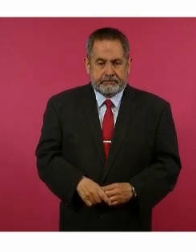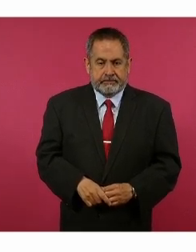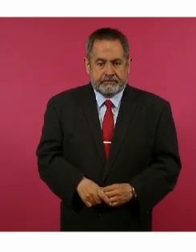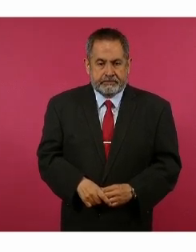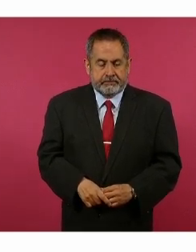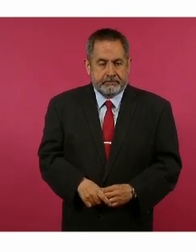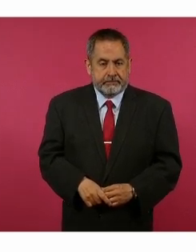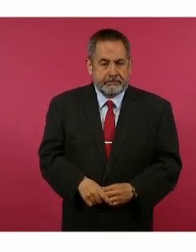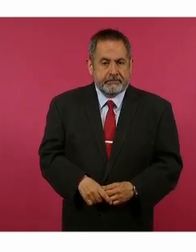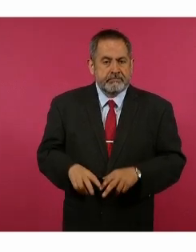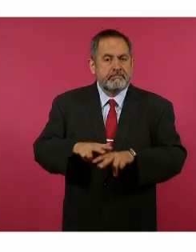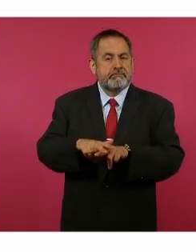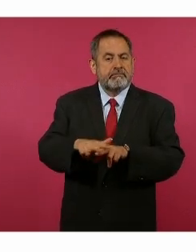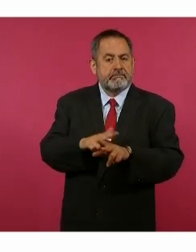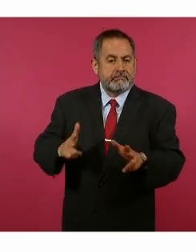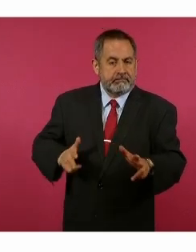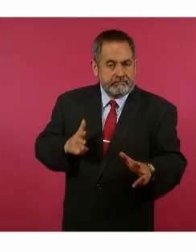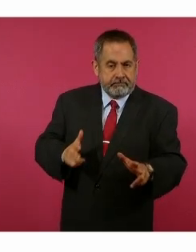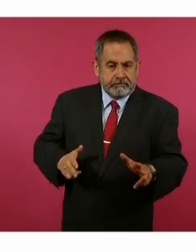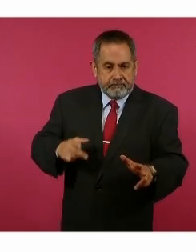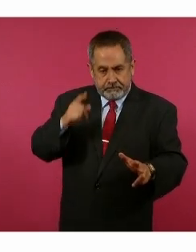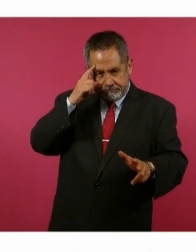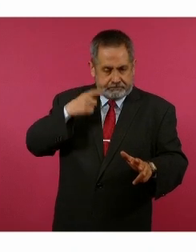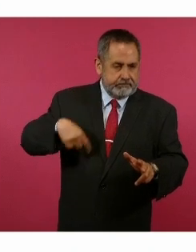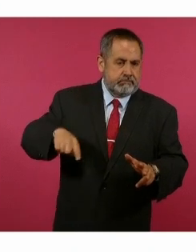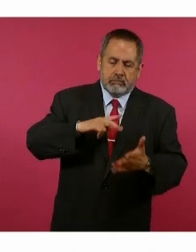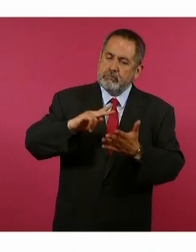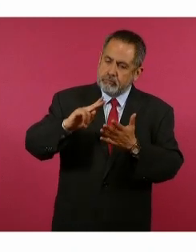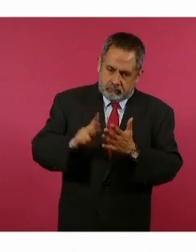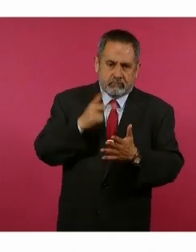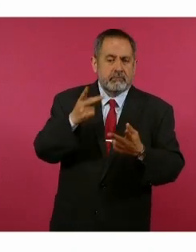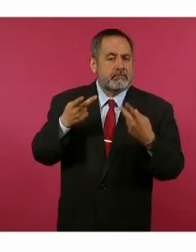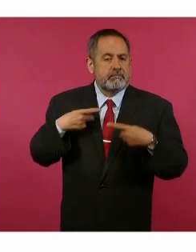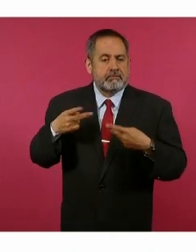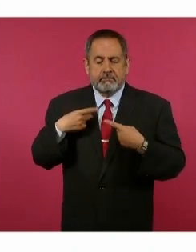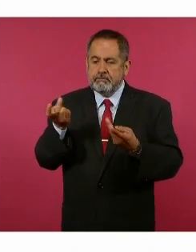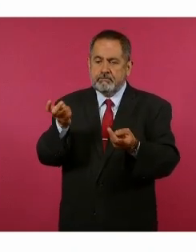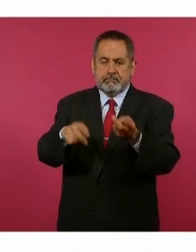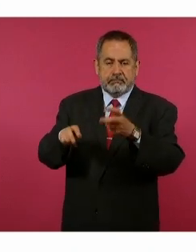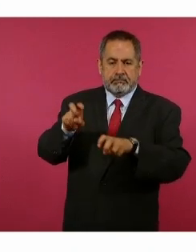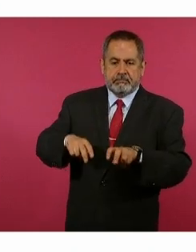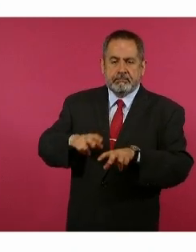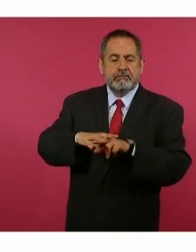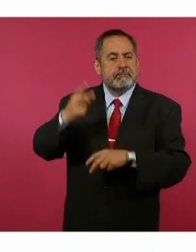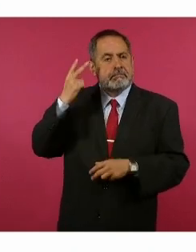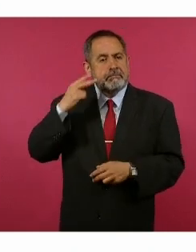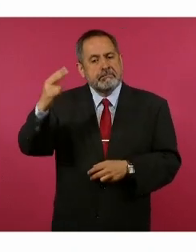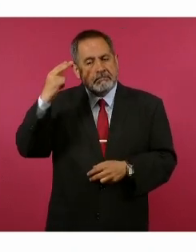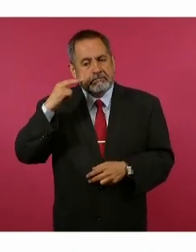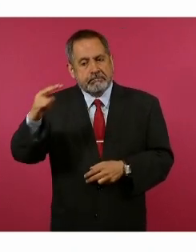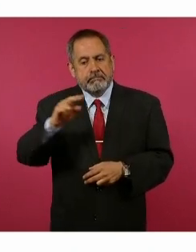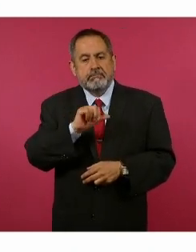A los trenes de pasajeros, el regreso a los trenes de pasajeros, eso es